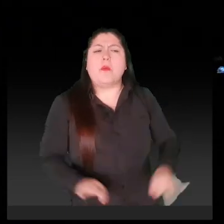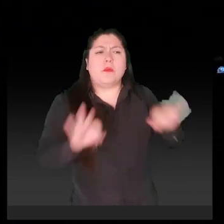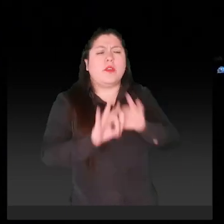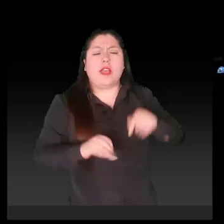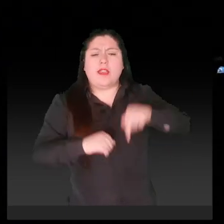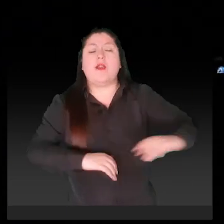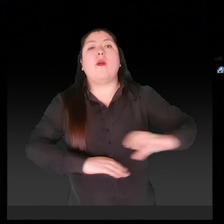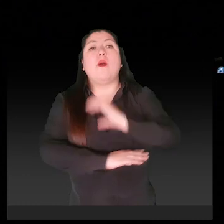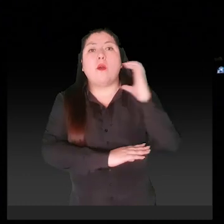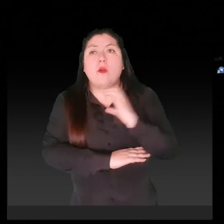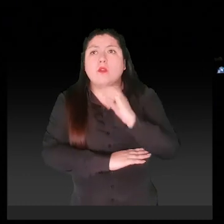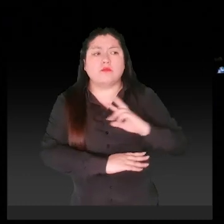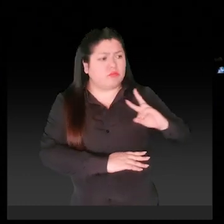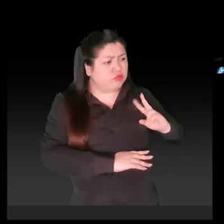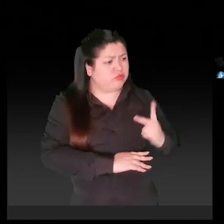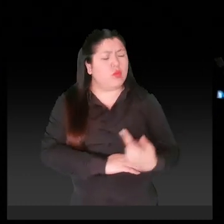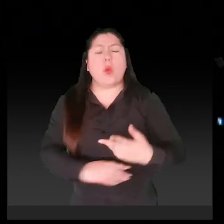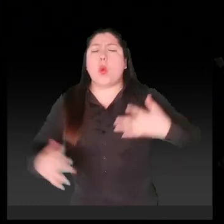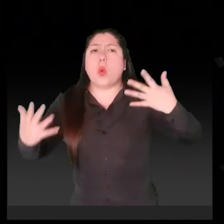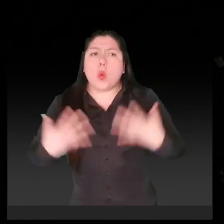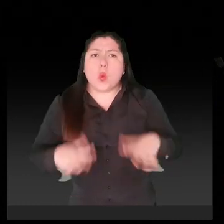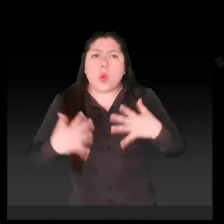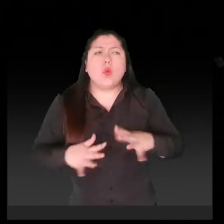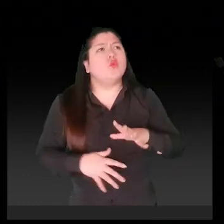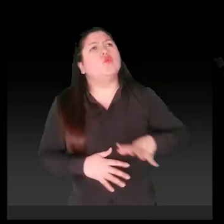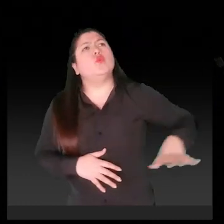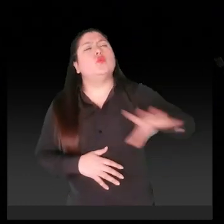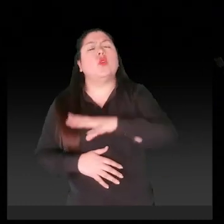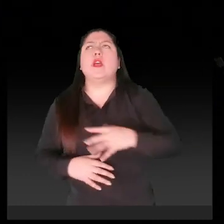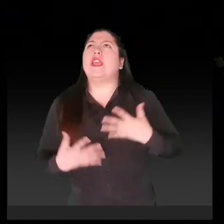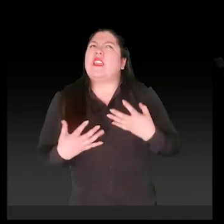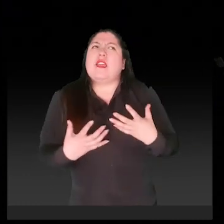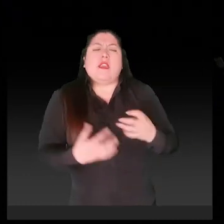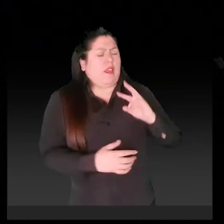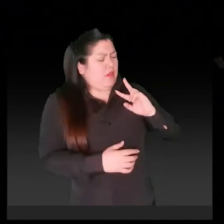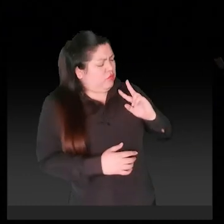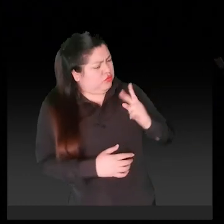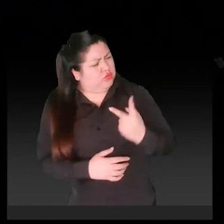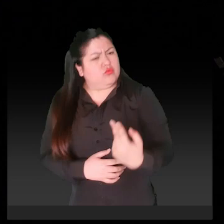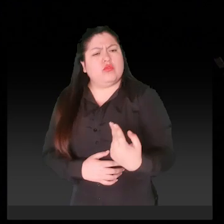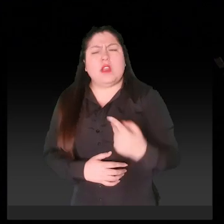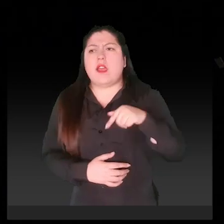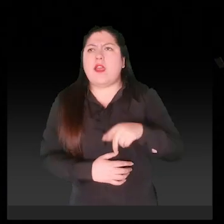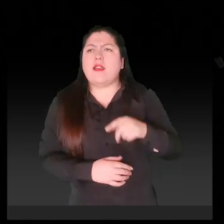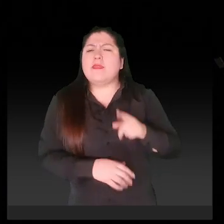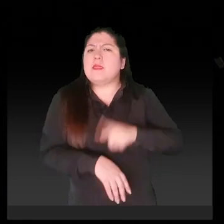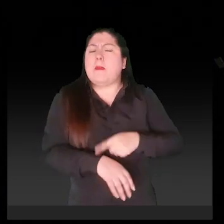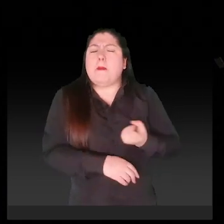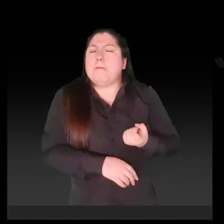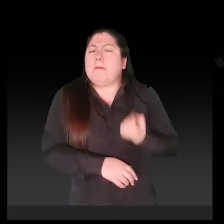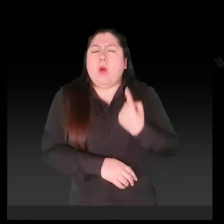para el país, porque estamos evolucionando mucho más a lo que nosotros nos imaginamos evolucionar en corto